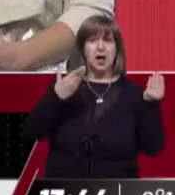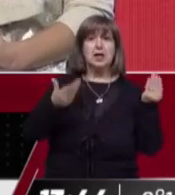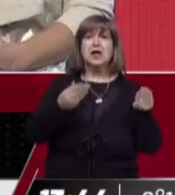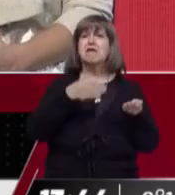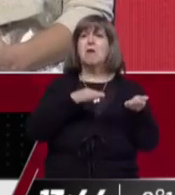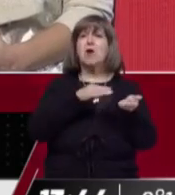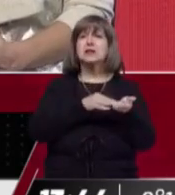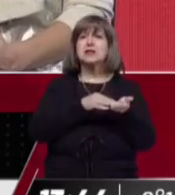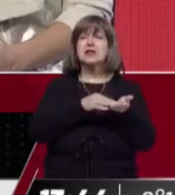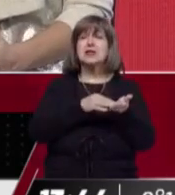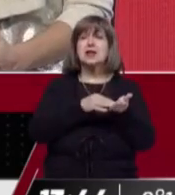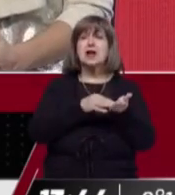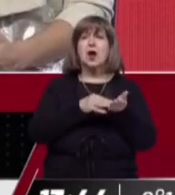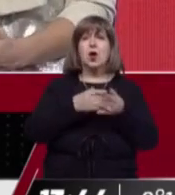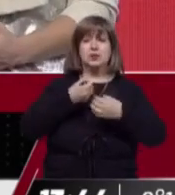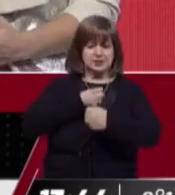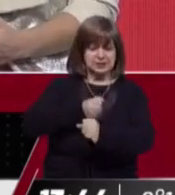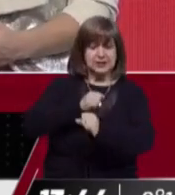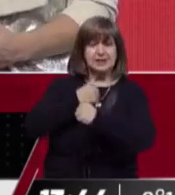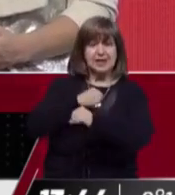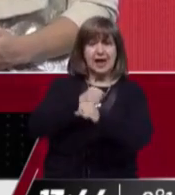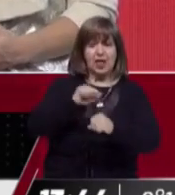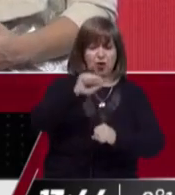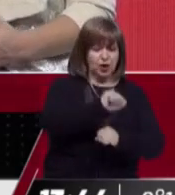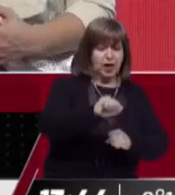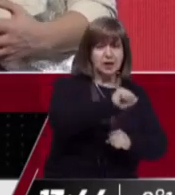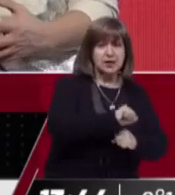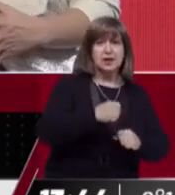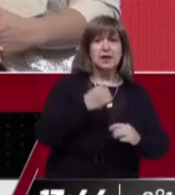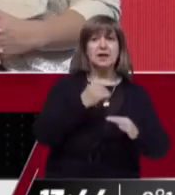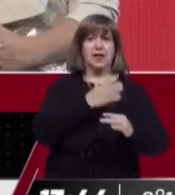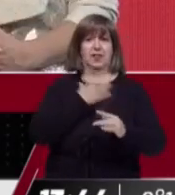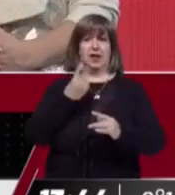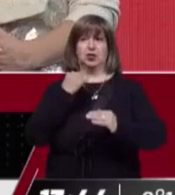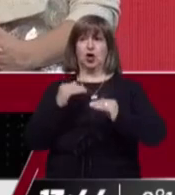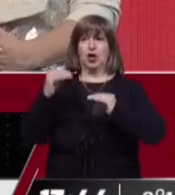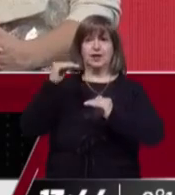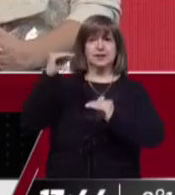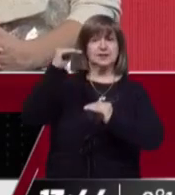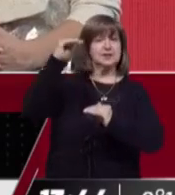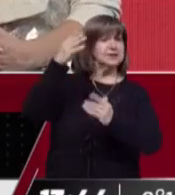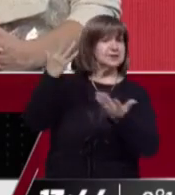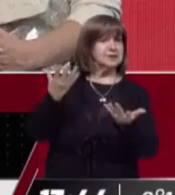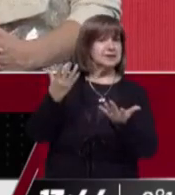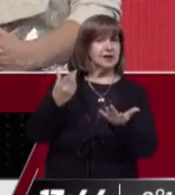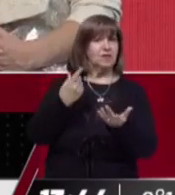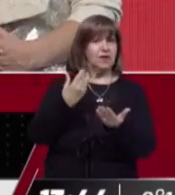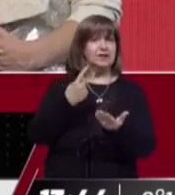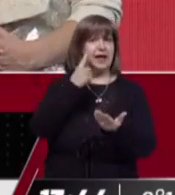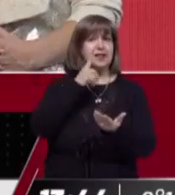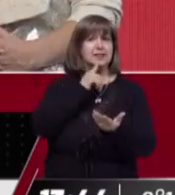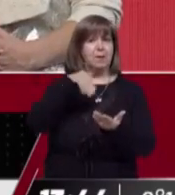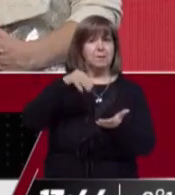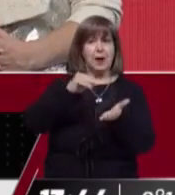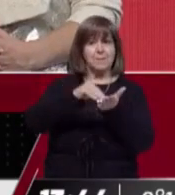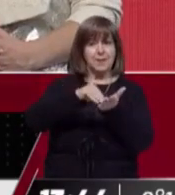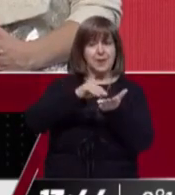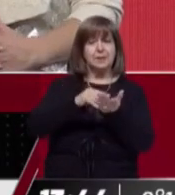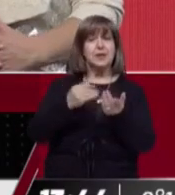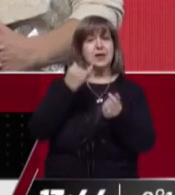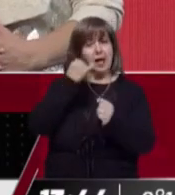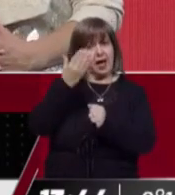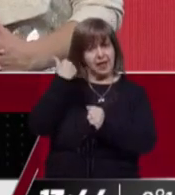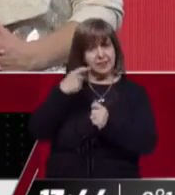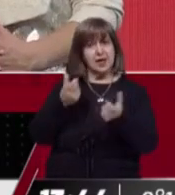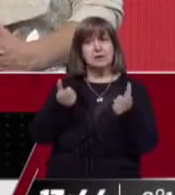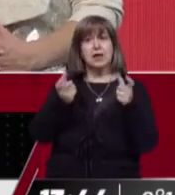Qué vamos a hacer con el sector de los celadores Qué vamos a hacer con la jerarquía directiva alguno de esos requerimientos fueron atendidos en ap